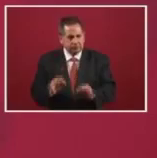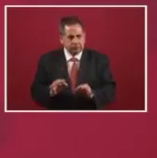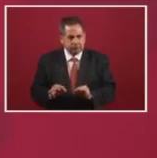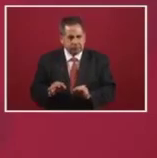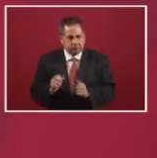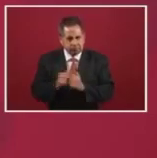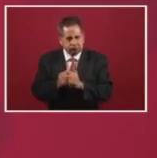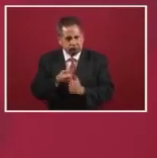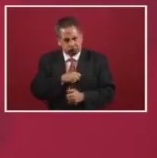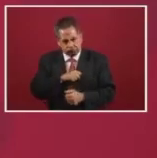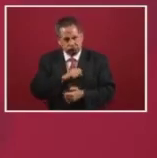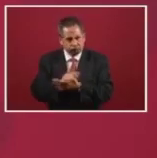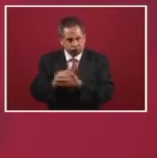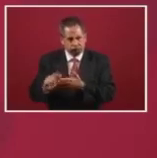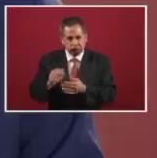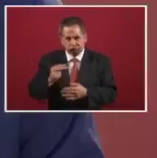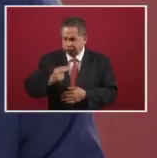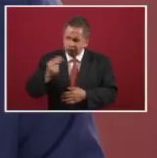sana, pura.